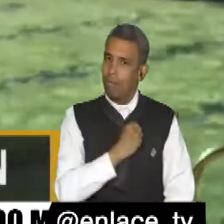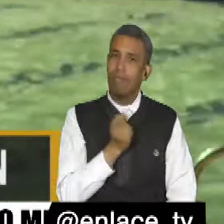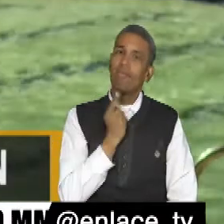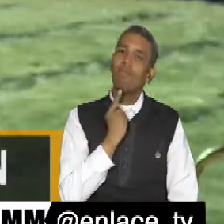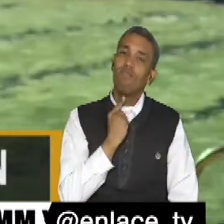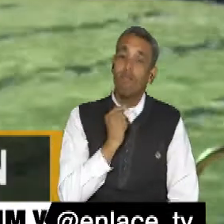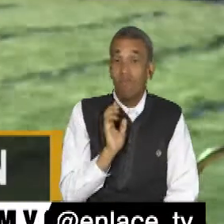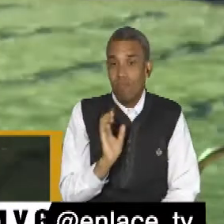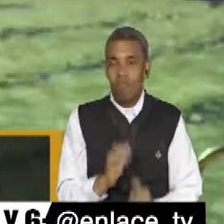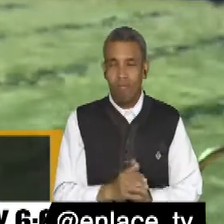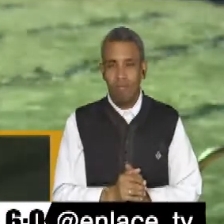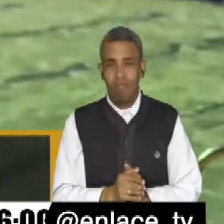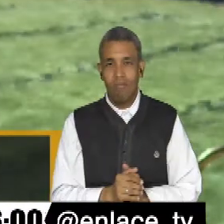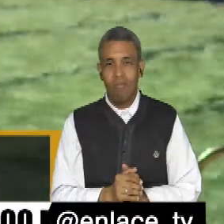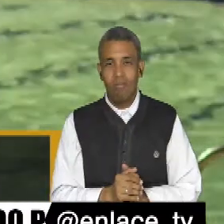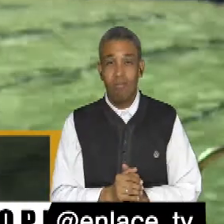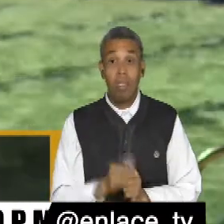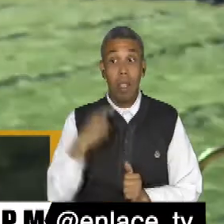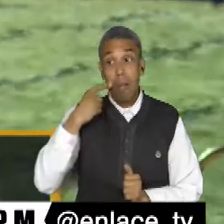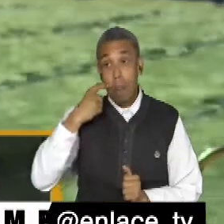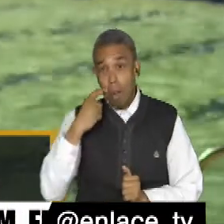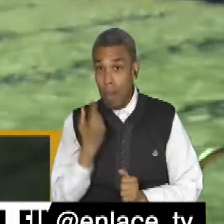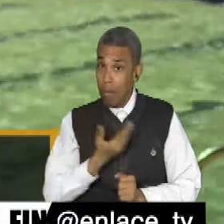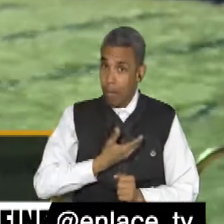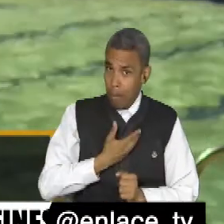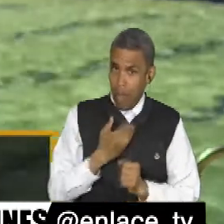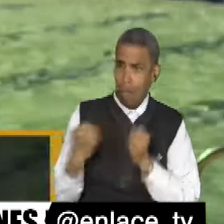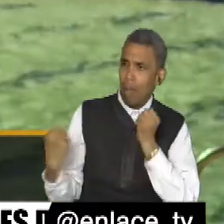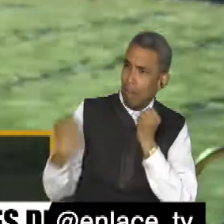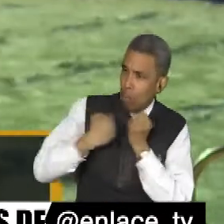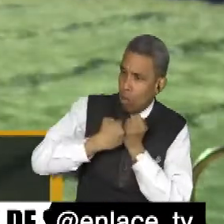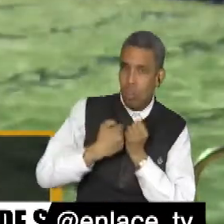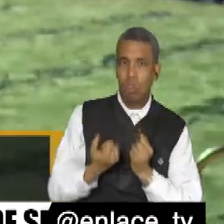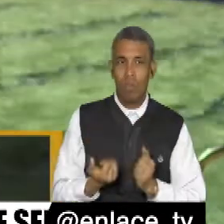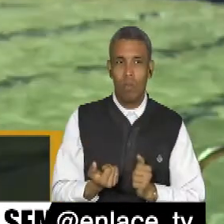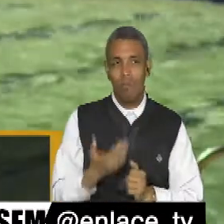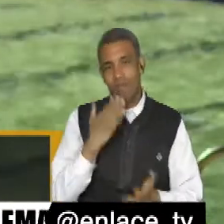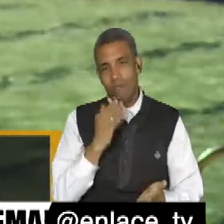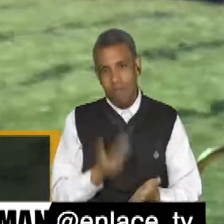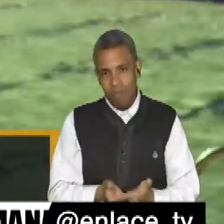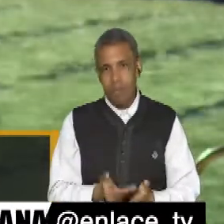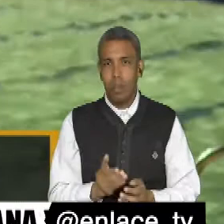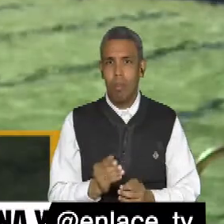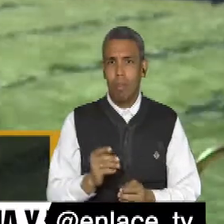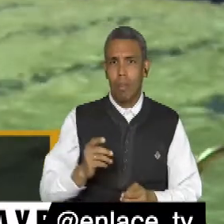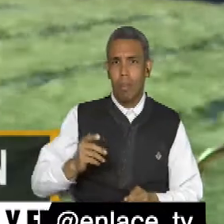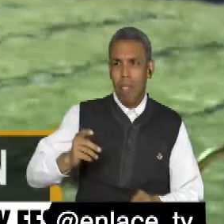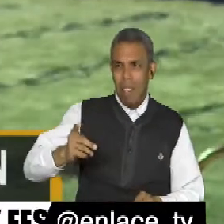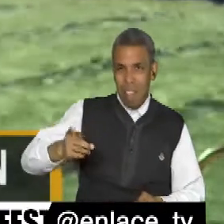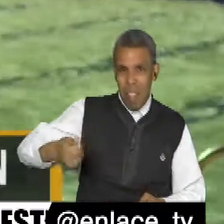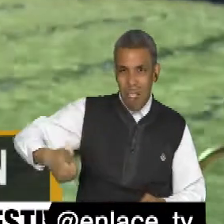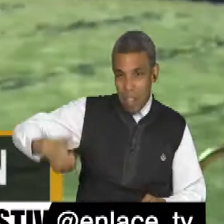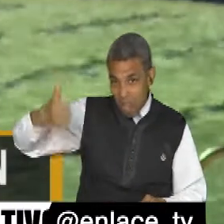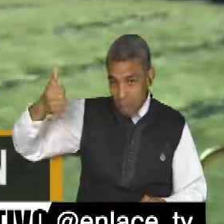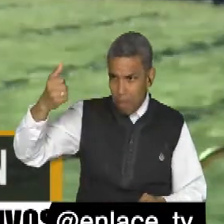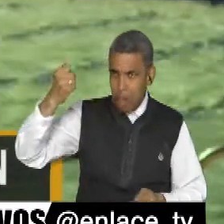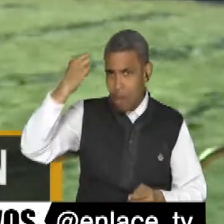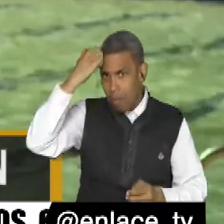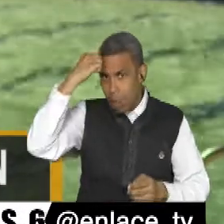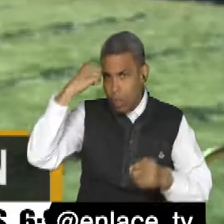Pues gracias a los padres, que fueron los que nos ayudaron a ir allá, al entrenador, que todos los días da